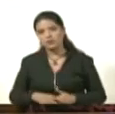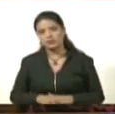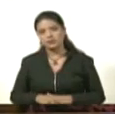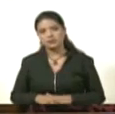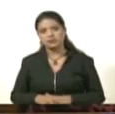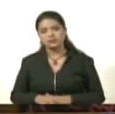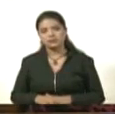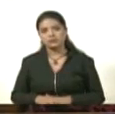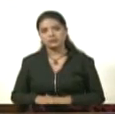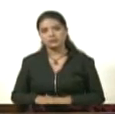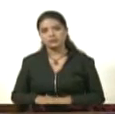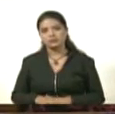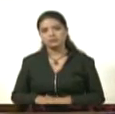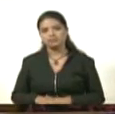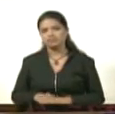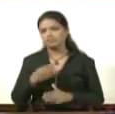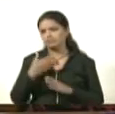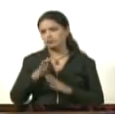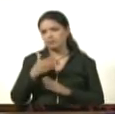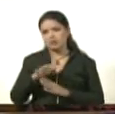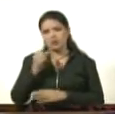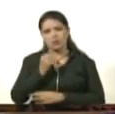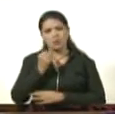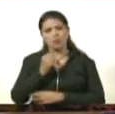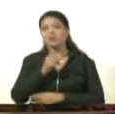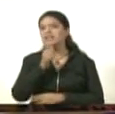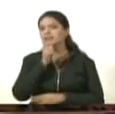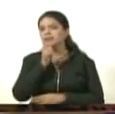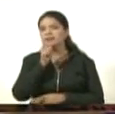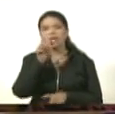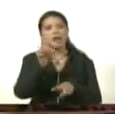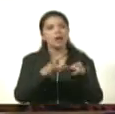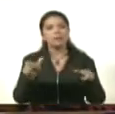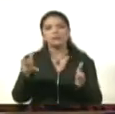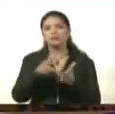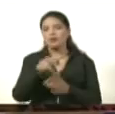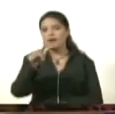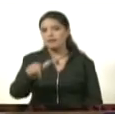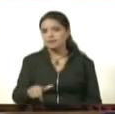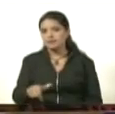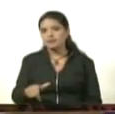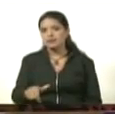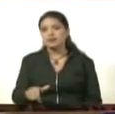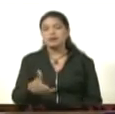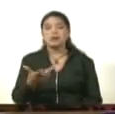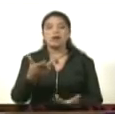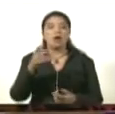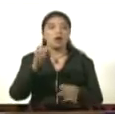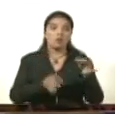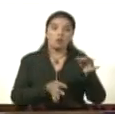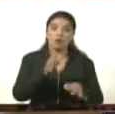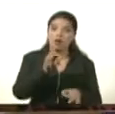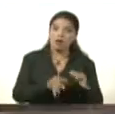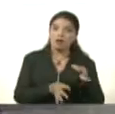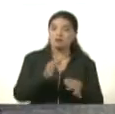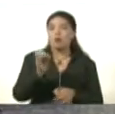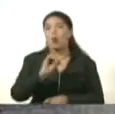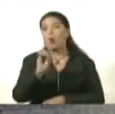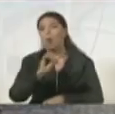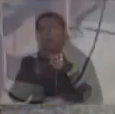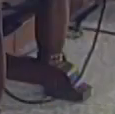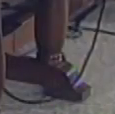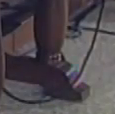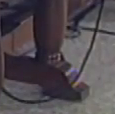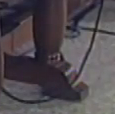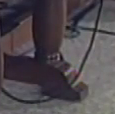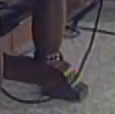Es sin importar quiénes nos encontrábamos acá, si eran magistrados, si era personal obrero,